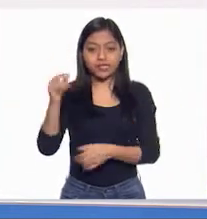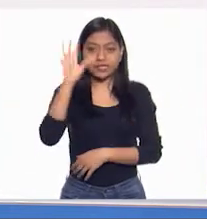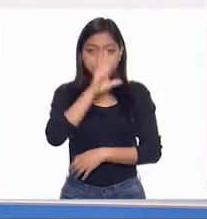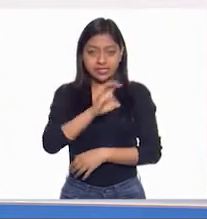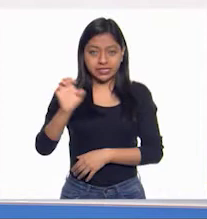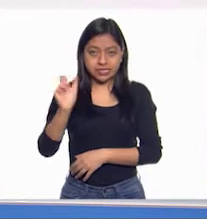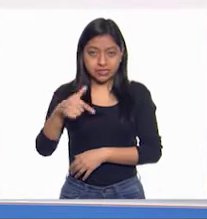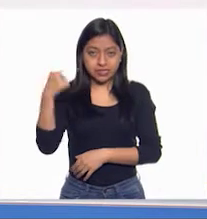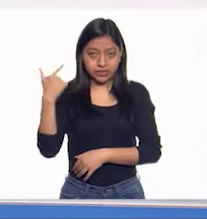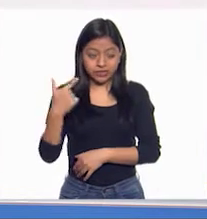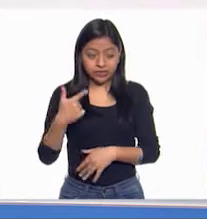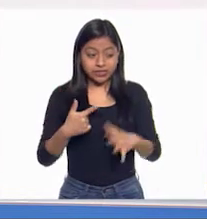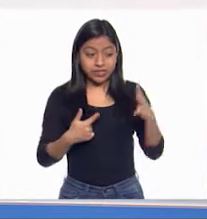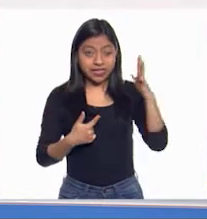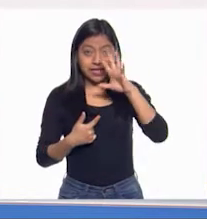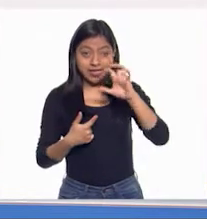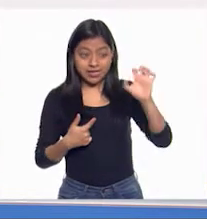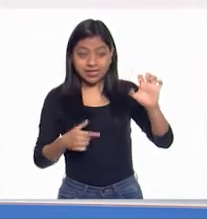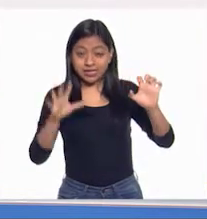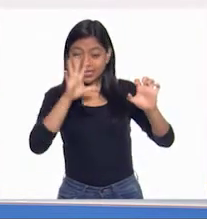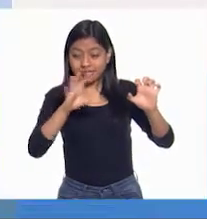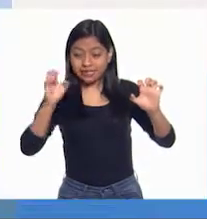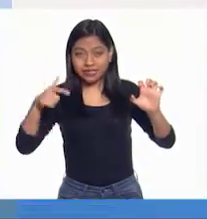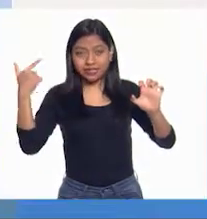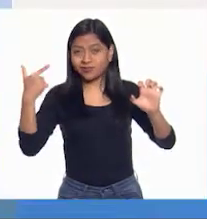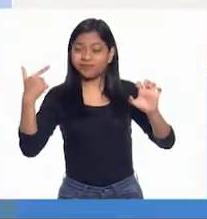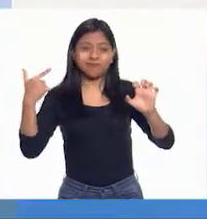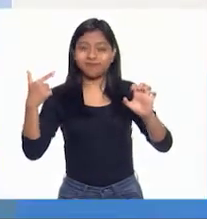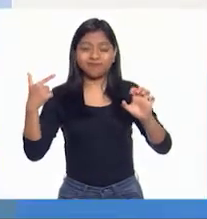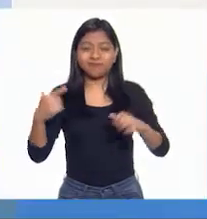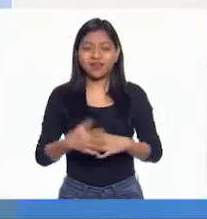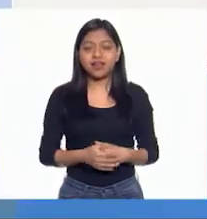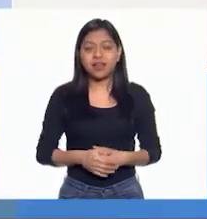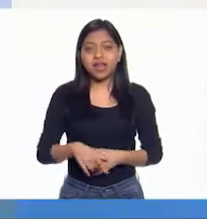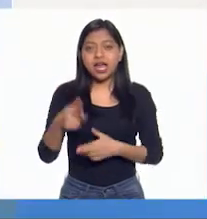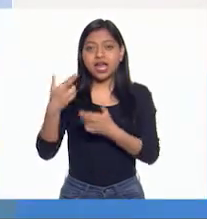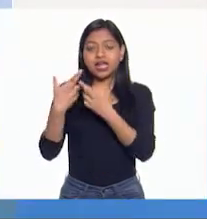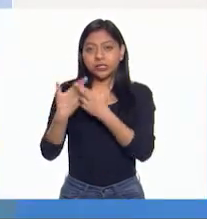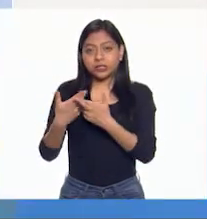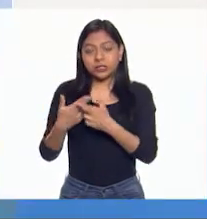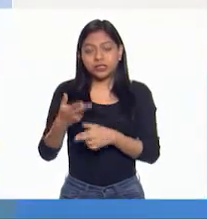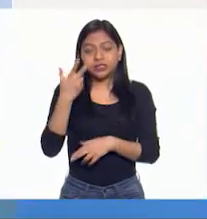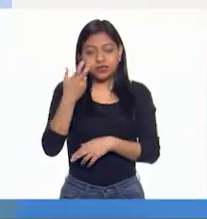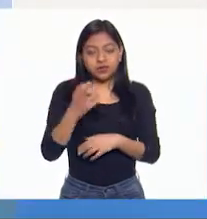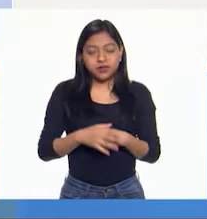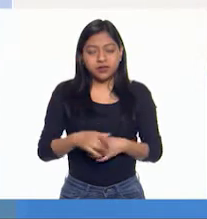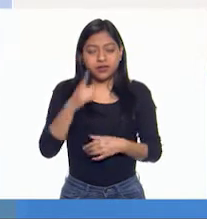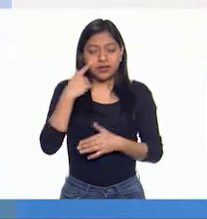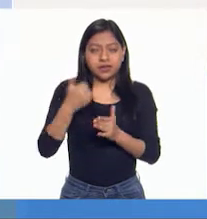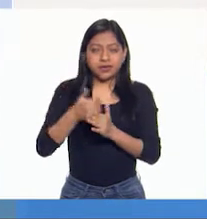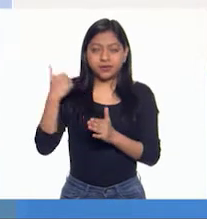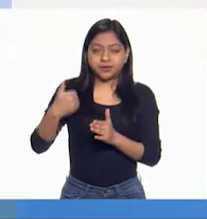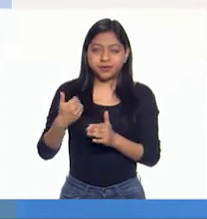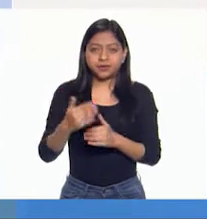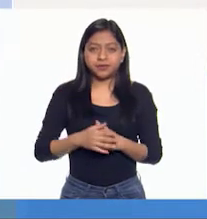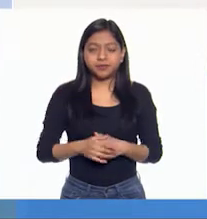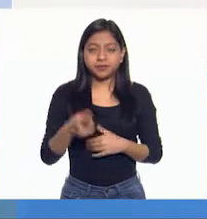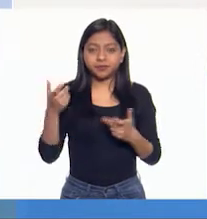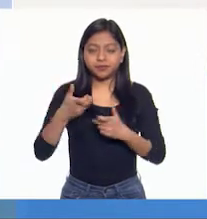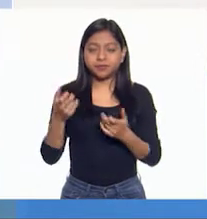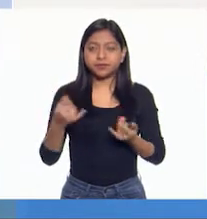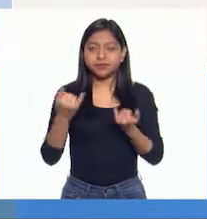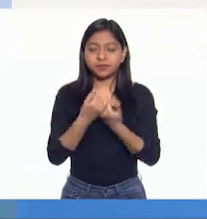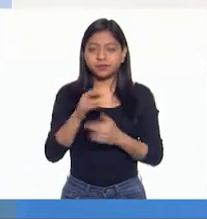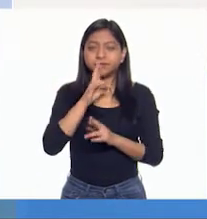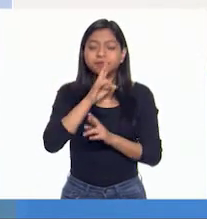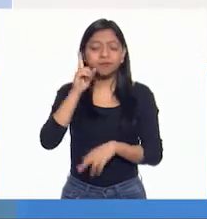500. Es correcto tu razonamiento, pero ¿qué tal si reflexionamos un poco sobre lo que estuviste haciendo y el